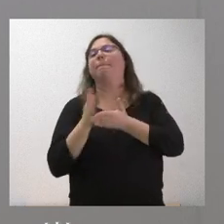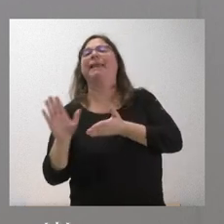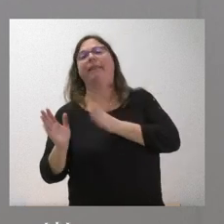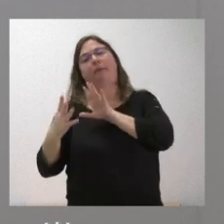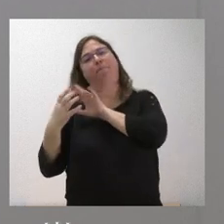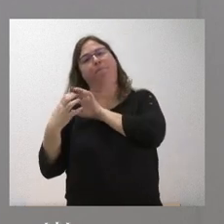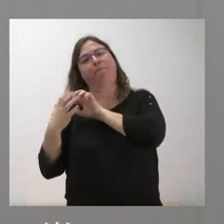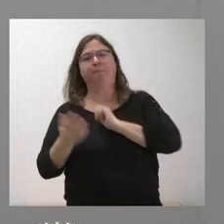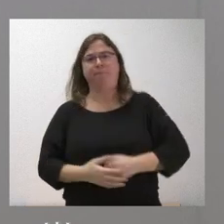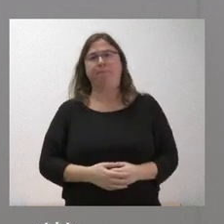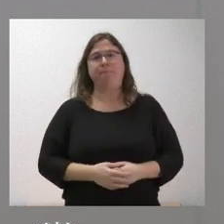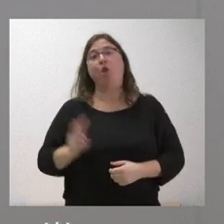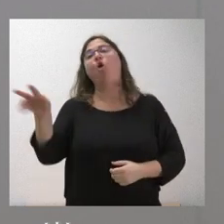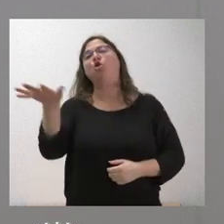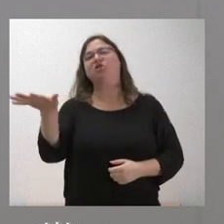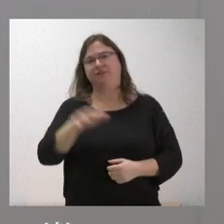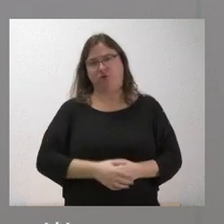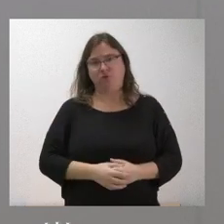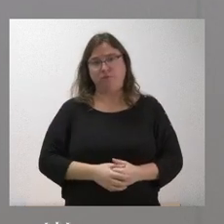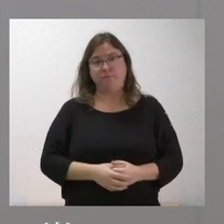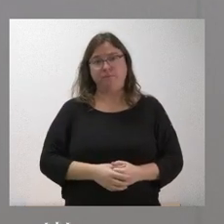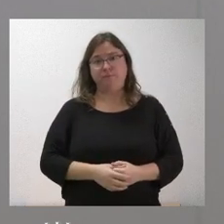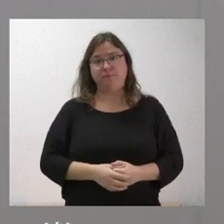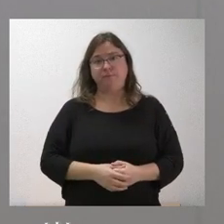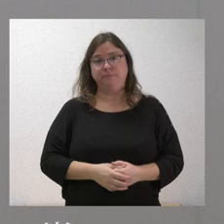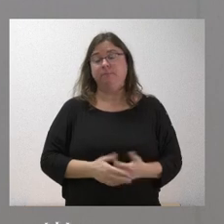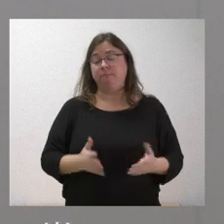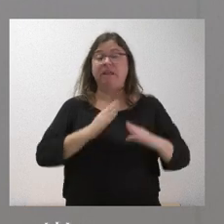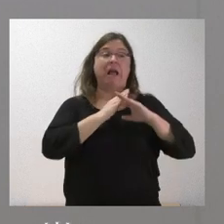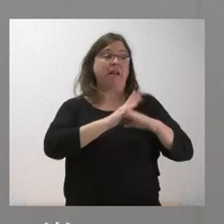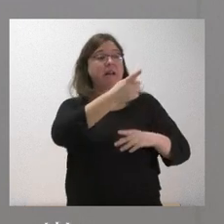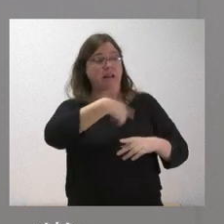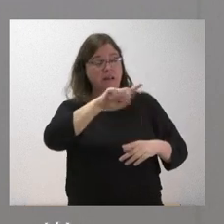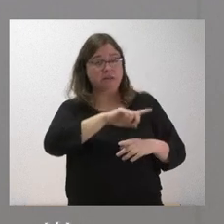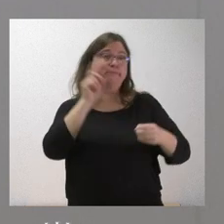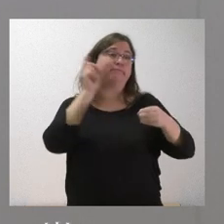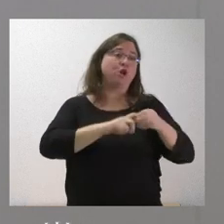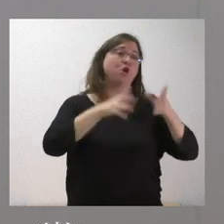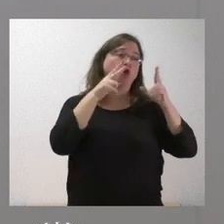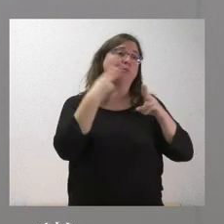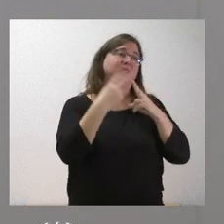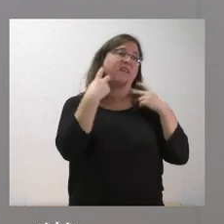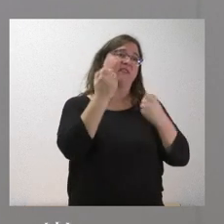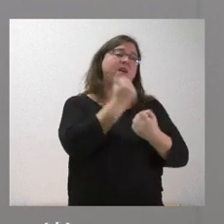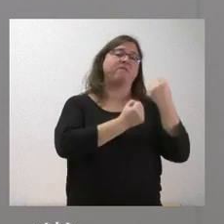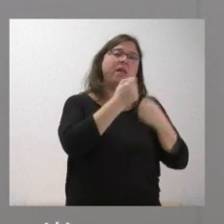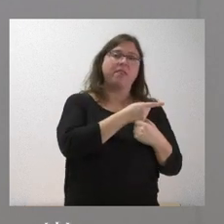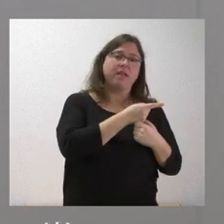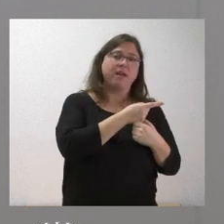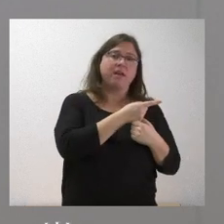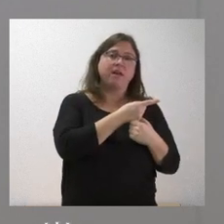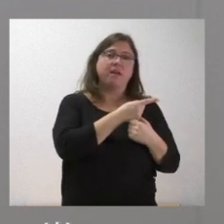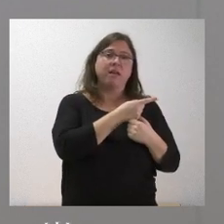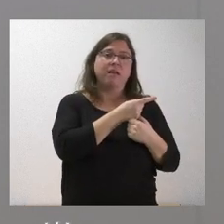aparte en otro sitio y que los demás tenemos que participar en un consejo de política fiscal y financiera donde